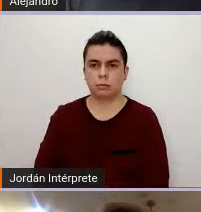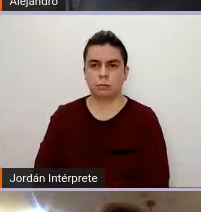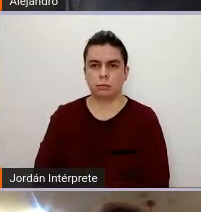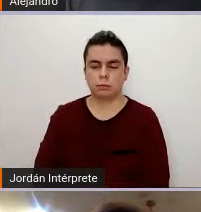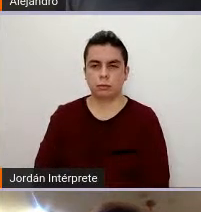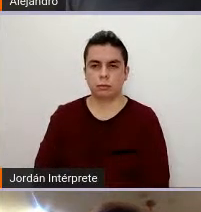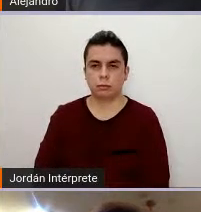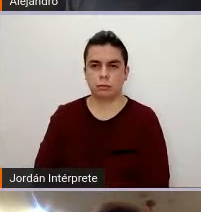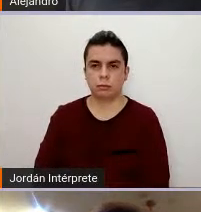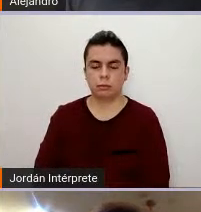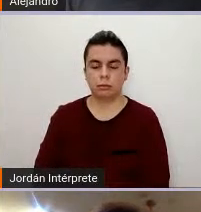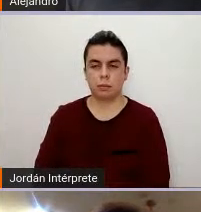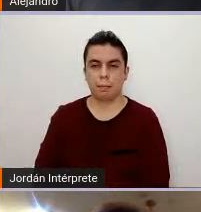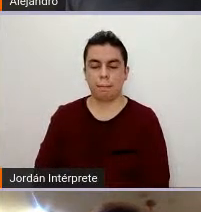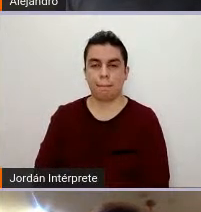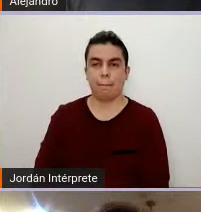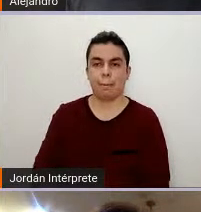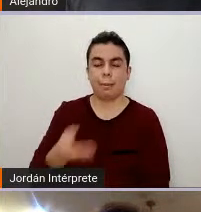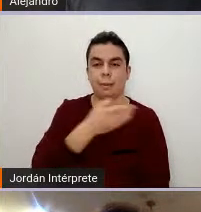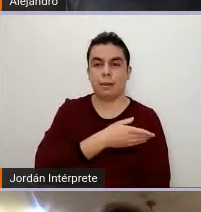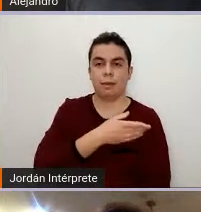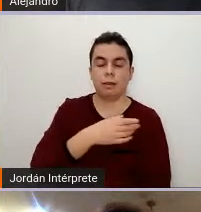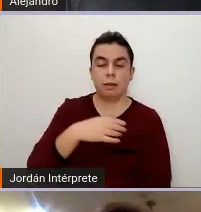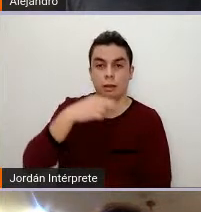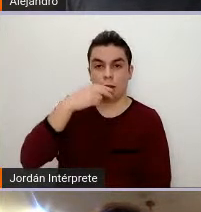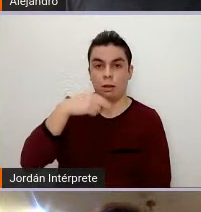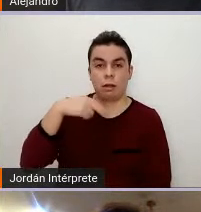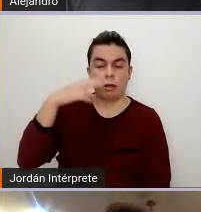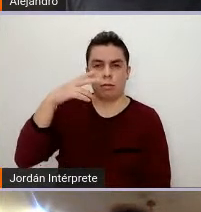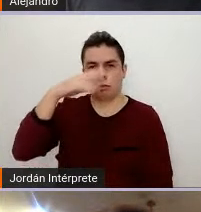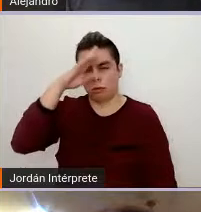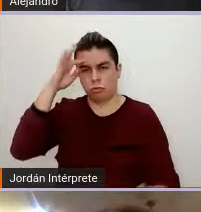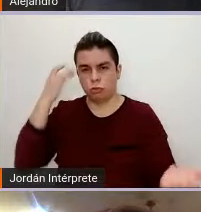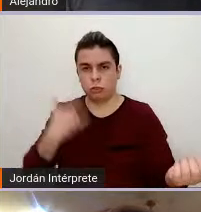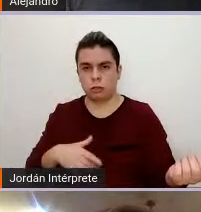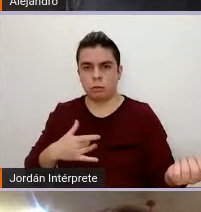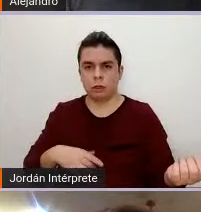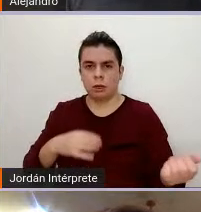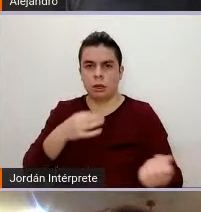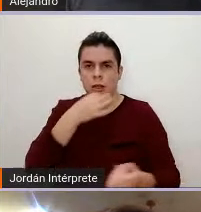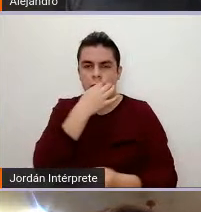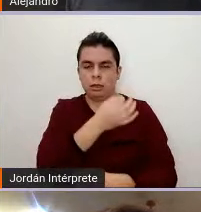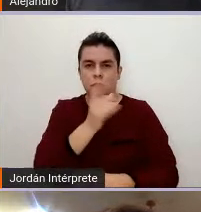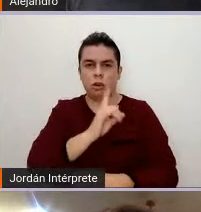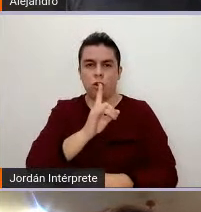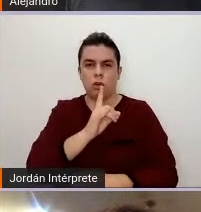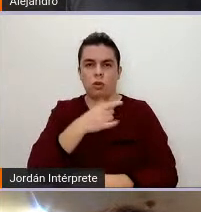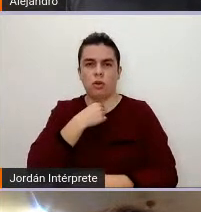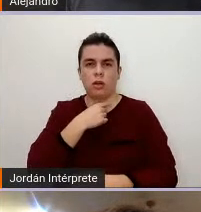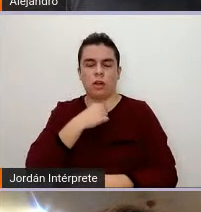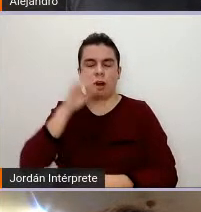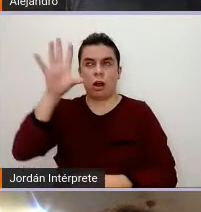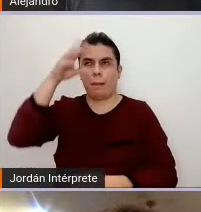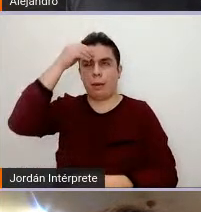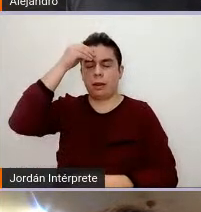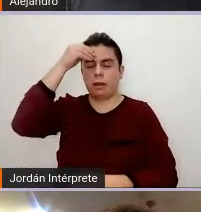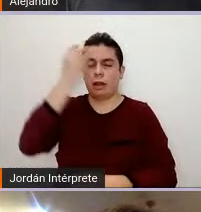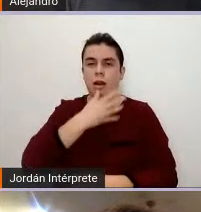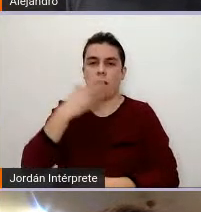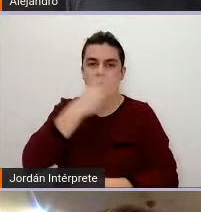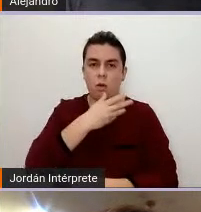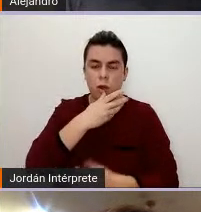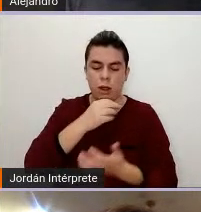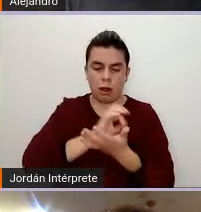Como ella misma lo declaró en muchas oportunidades, Violeta ha escogido no aprender el lenguaje de la música escrita, intentando en